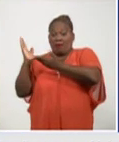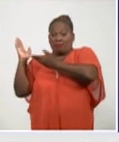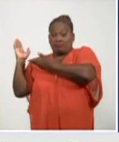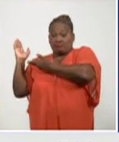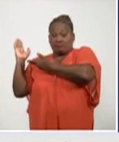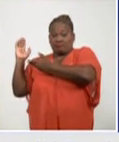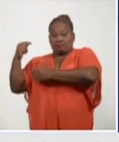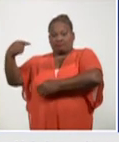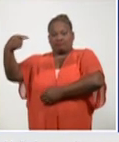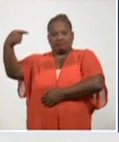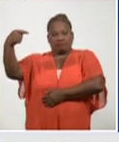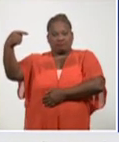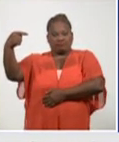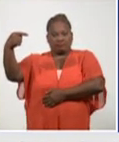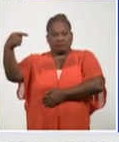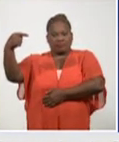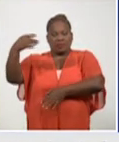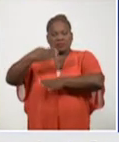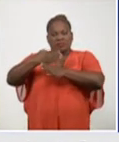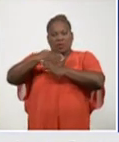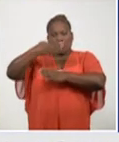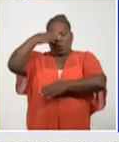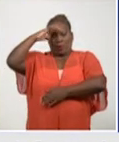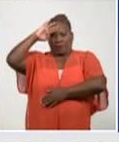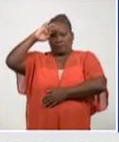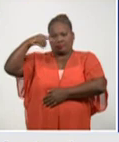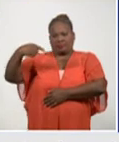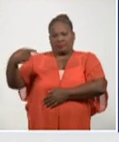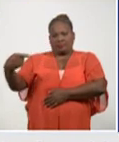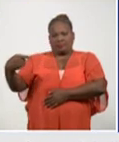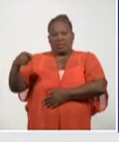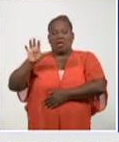el municipio de Santiago de Cuba, con